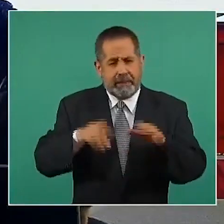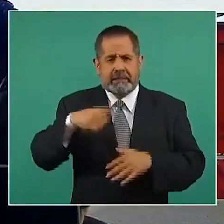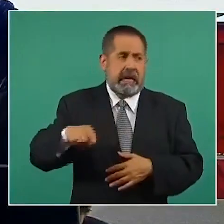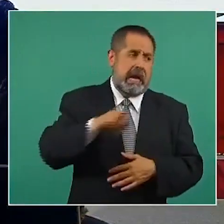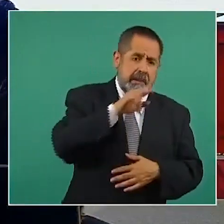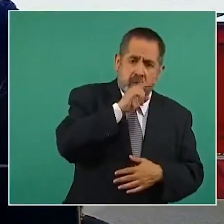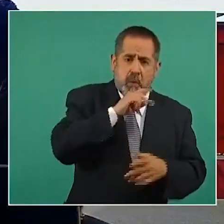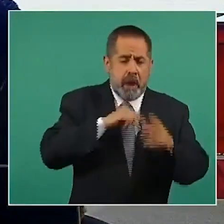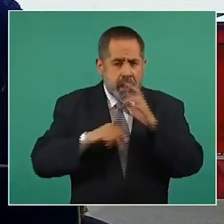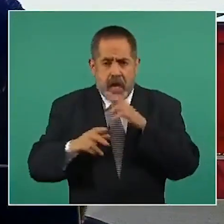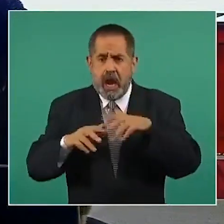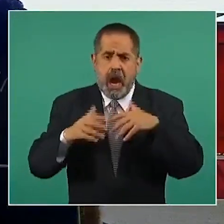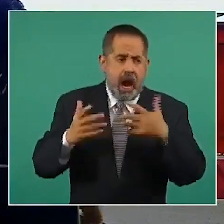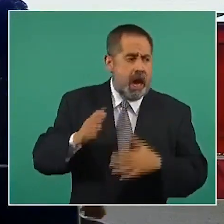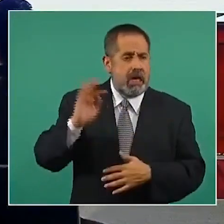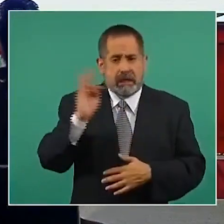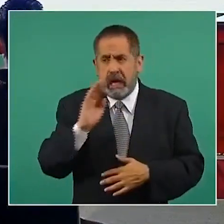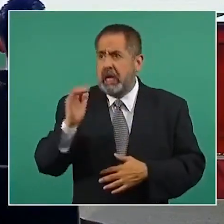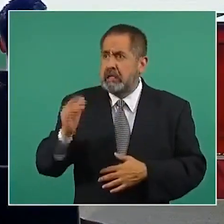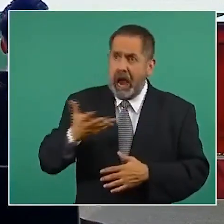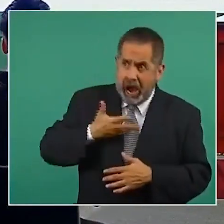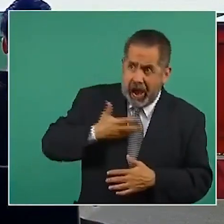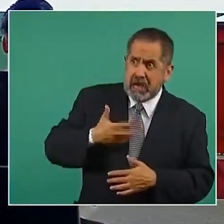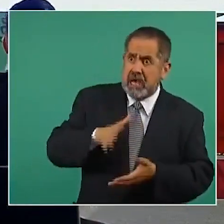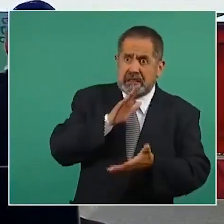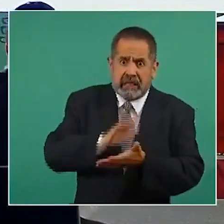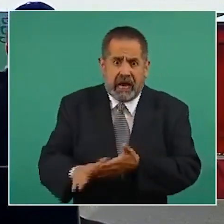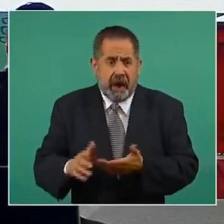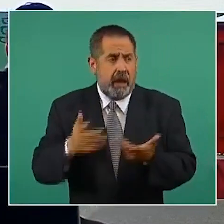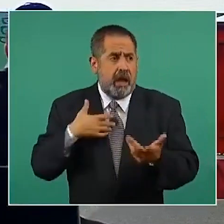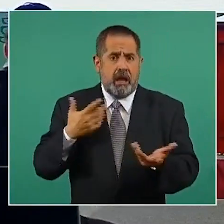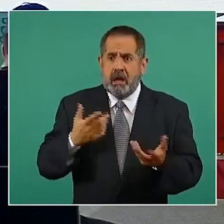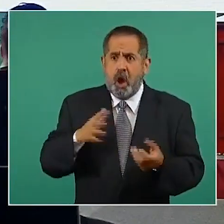bueno, me va a llegar, llevan más de